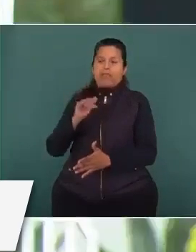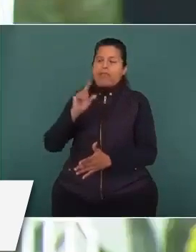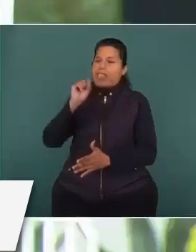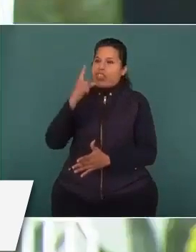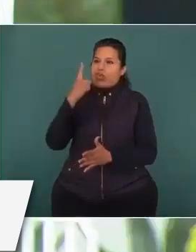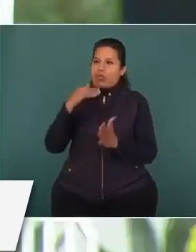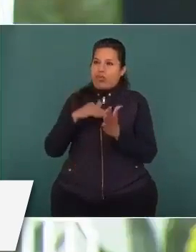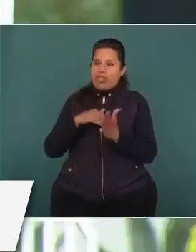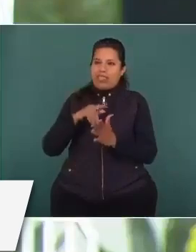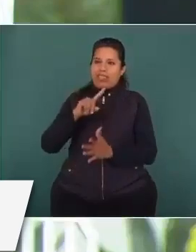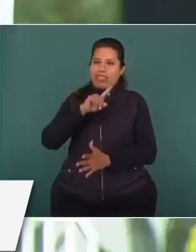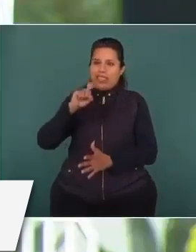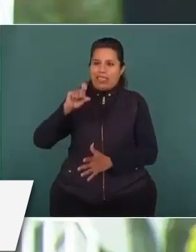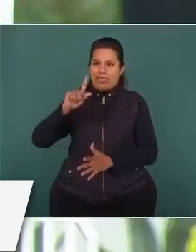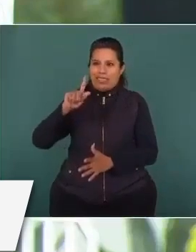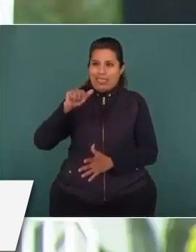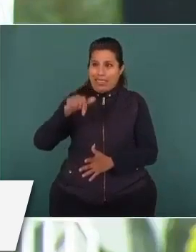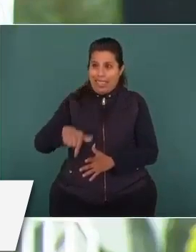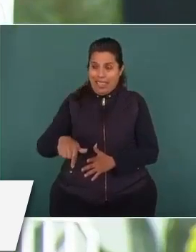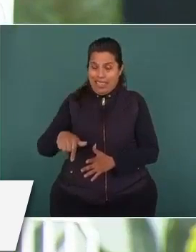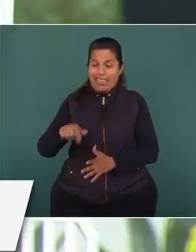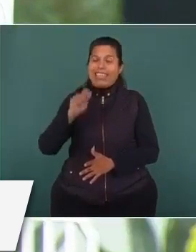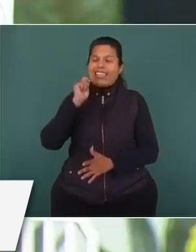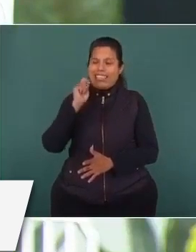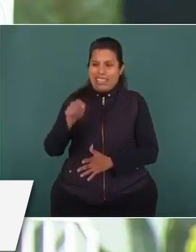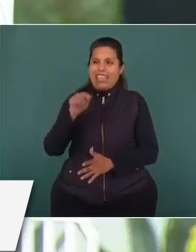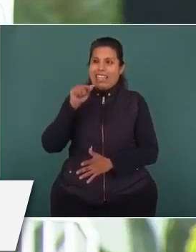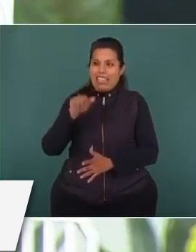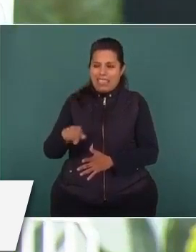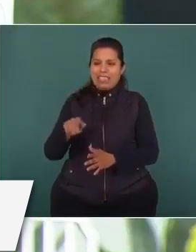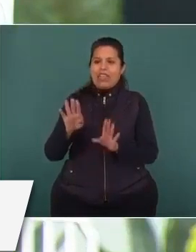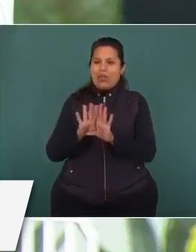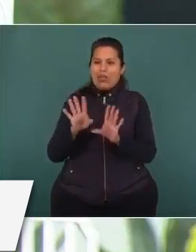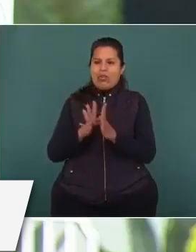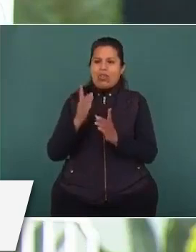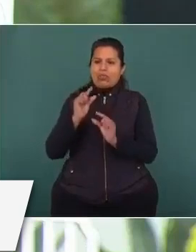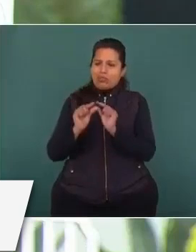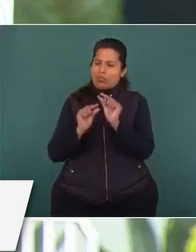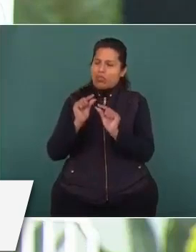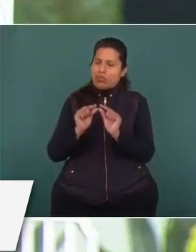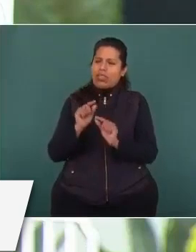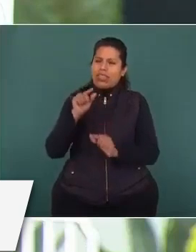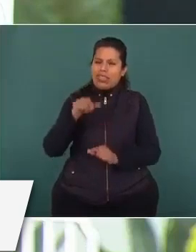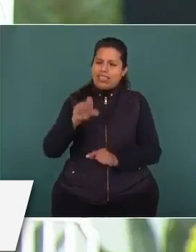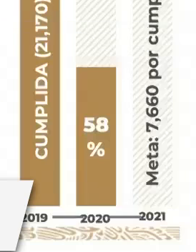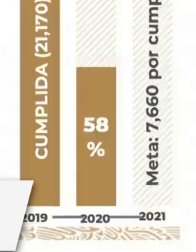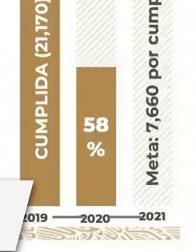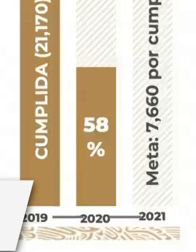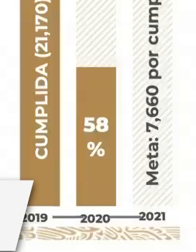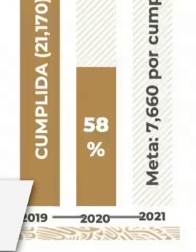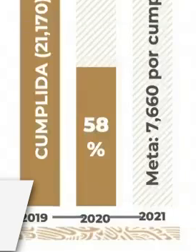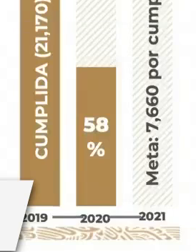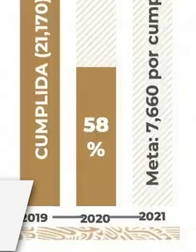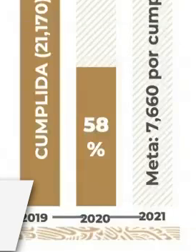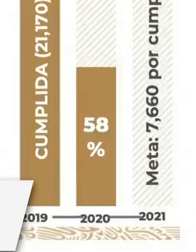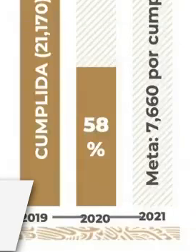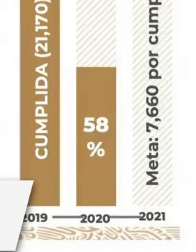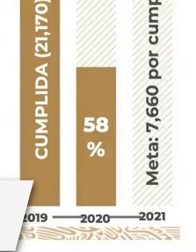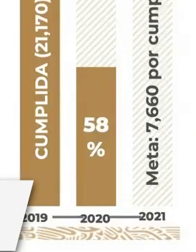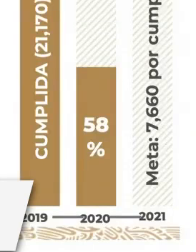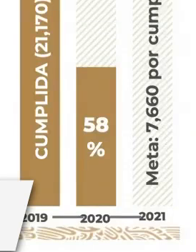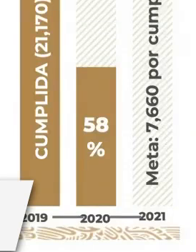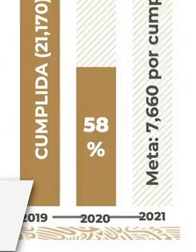mil 170. De ellos este es el avance por parte de Sedena, por parte de Marina.